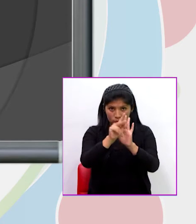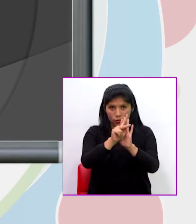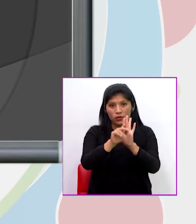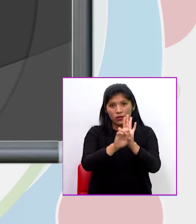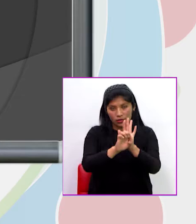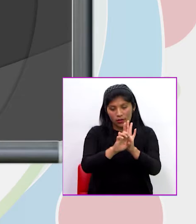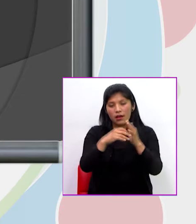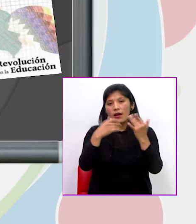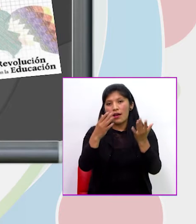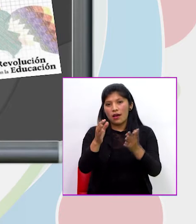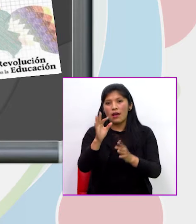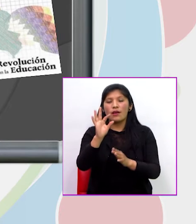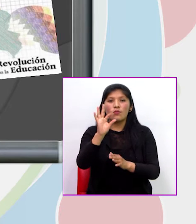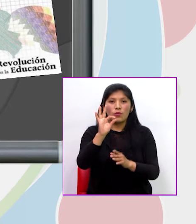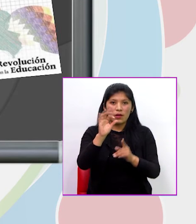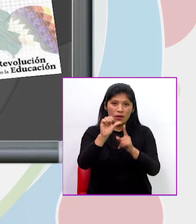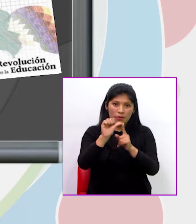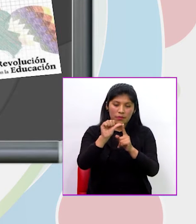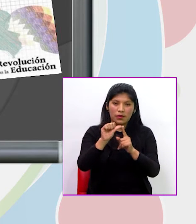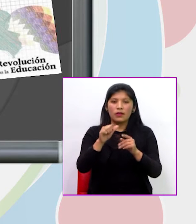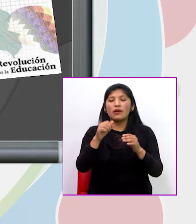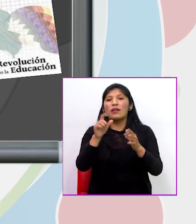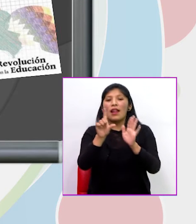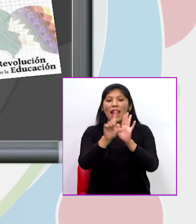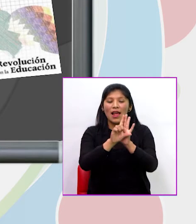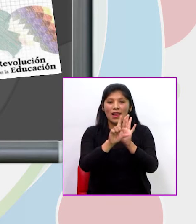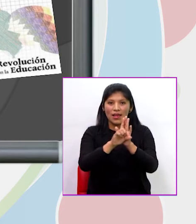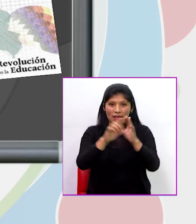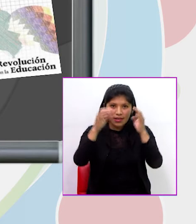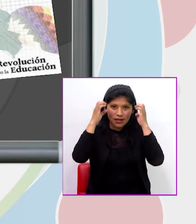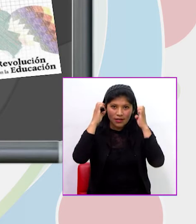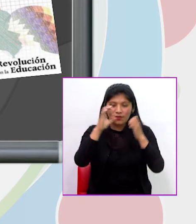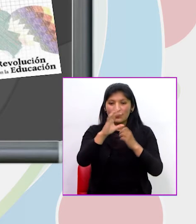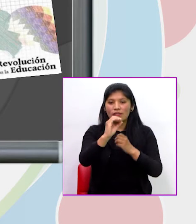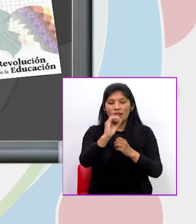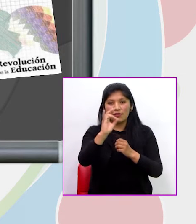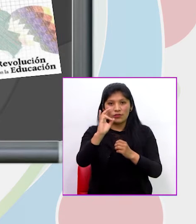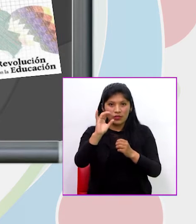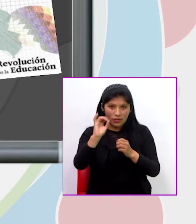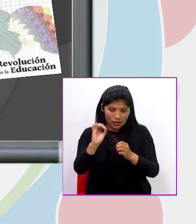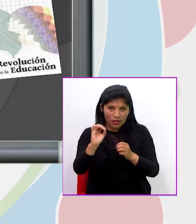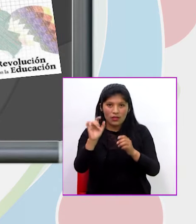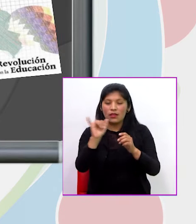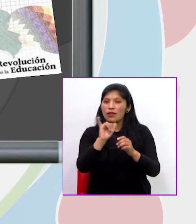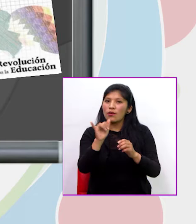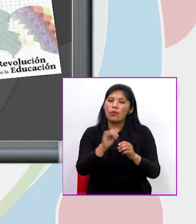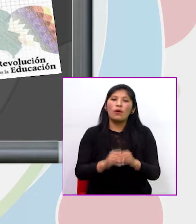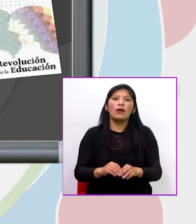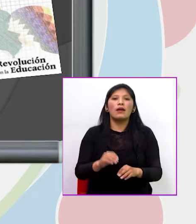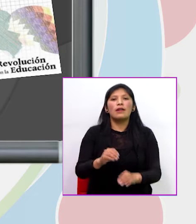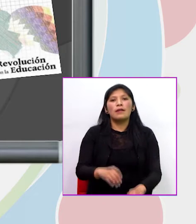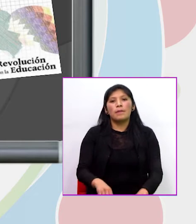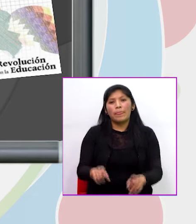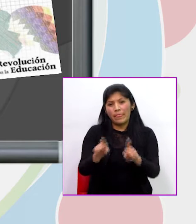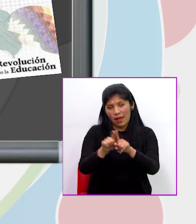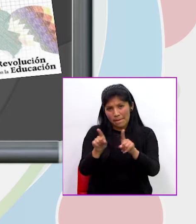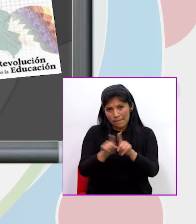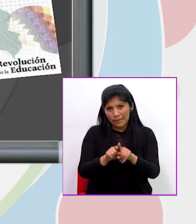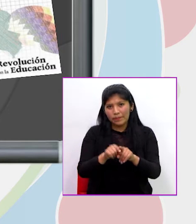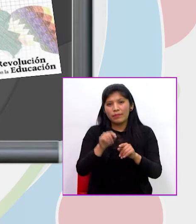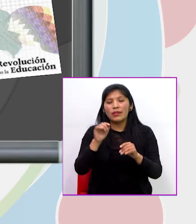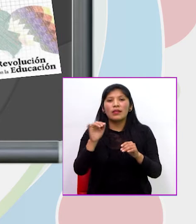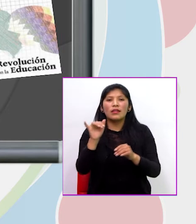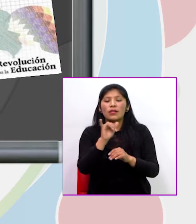Constitución Política del Estado. La Ley de la Educación, la Ley 070 Avelino Siñani, también